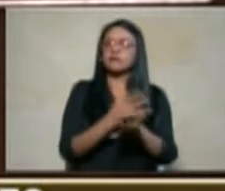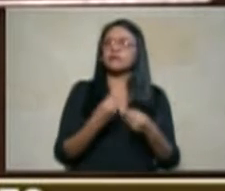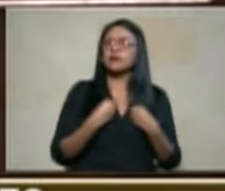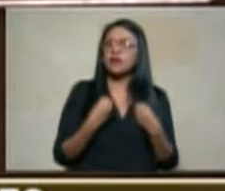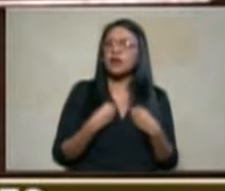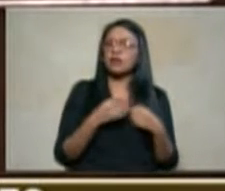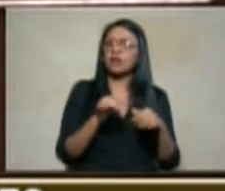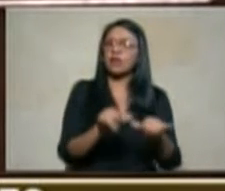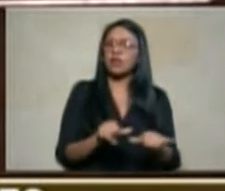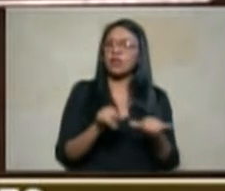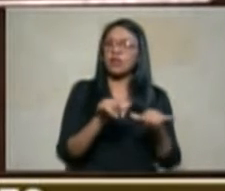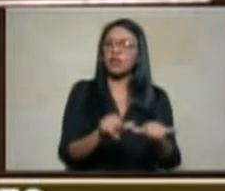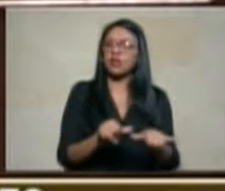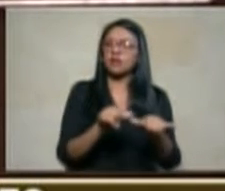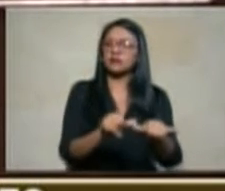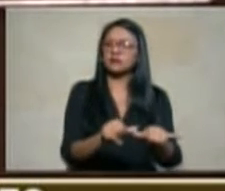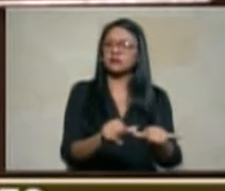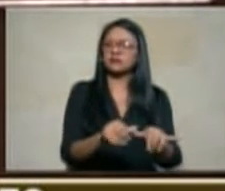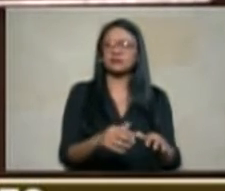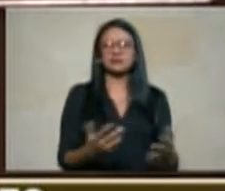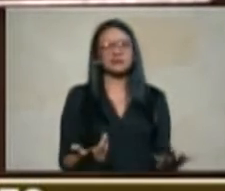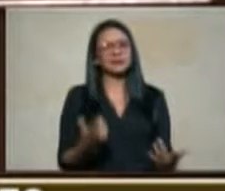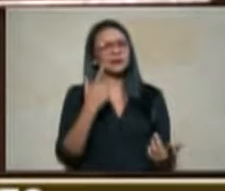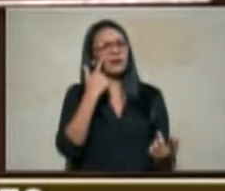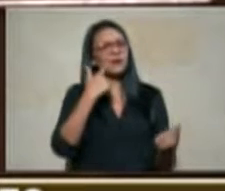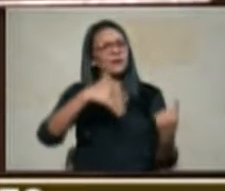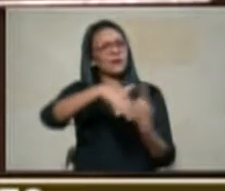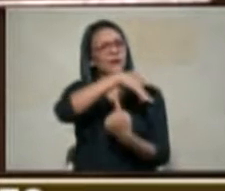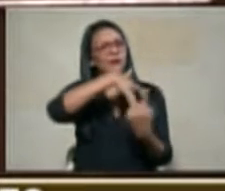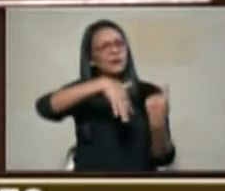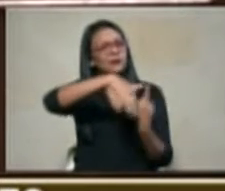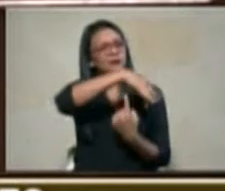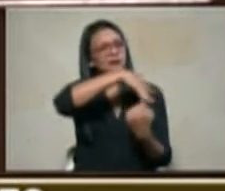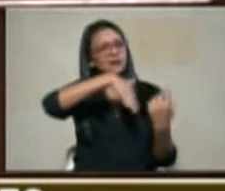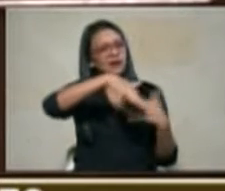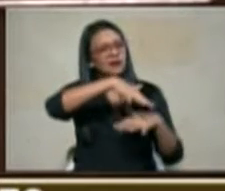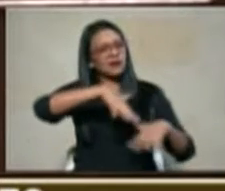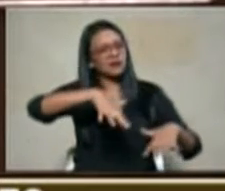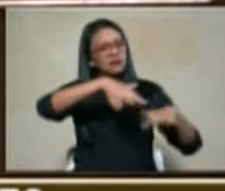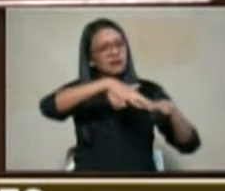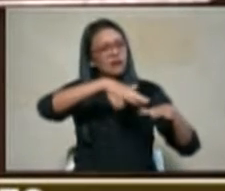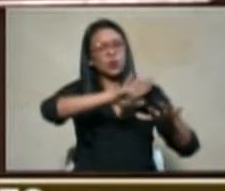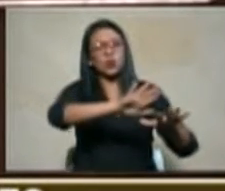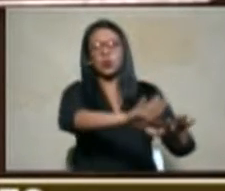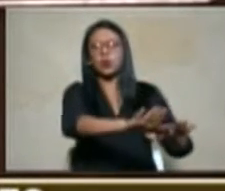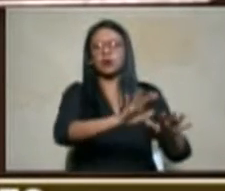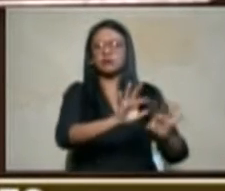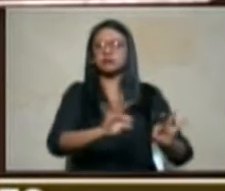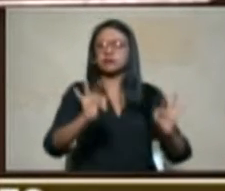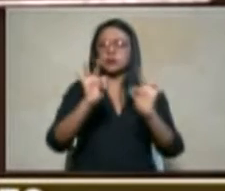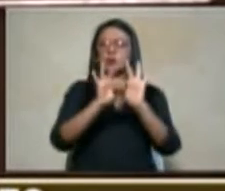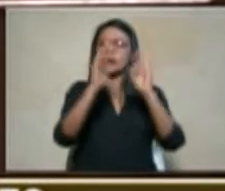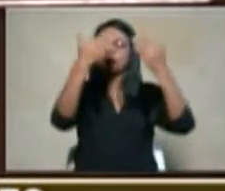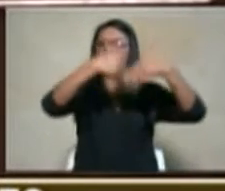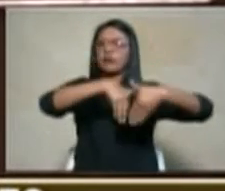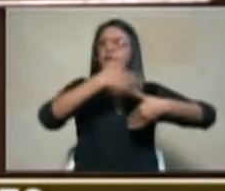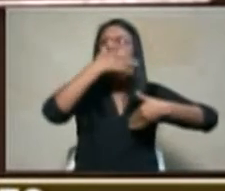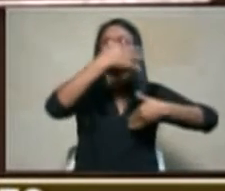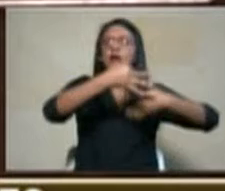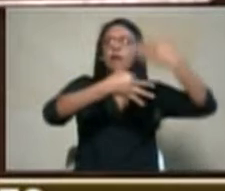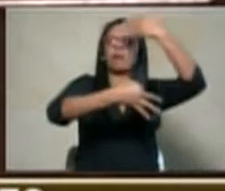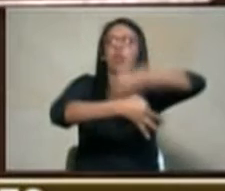allí. Entonces, no desfiguremos los contextos para darle realce a unos grupos y poder esconder la verdad de